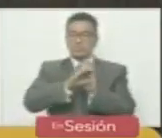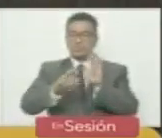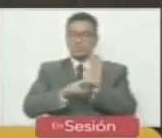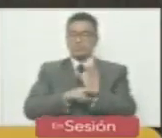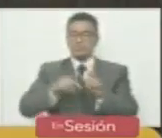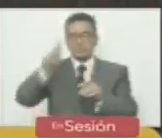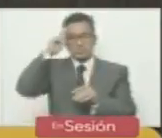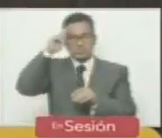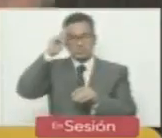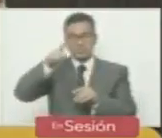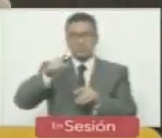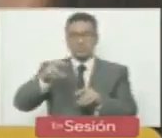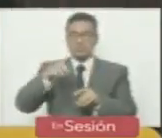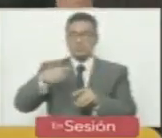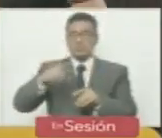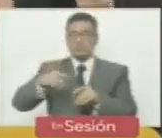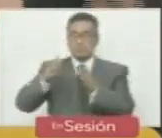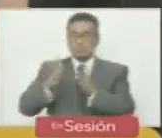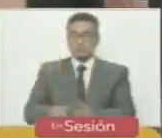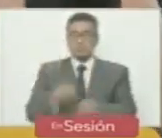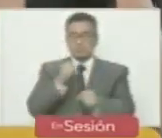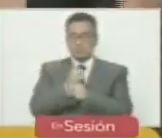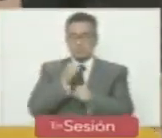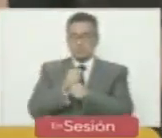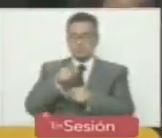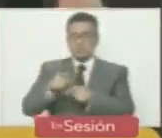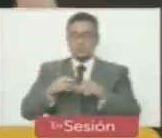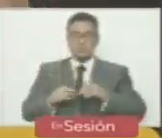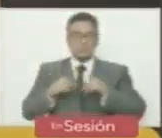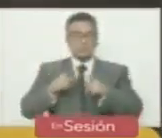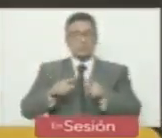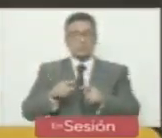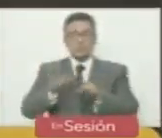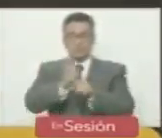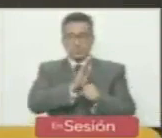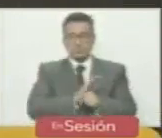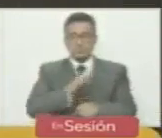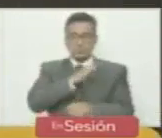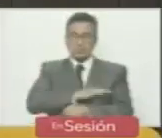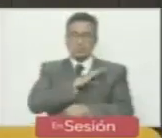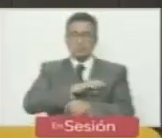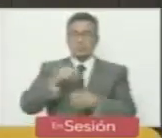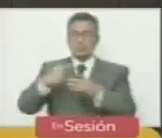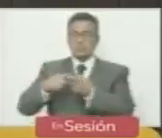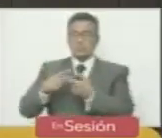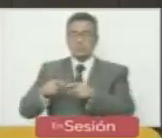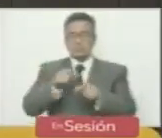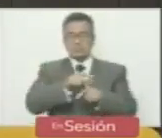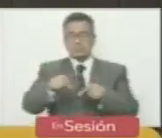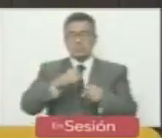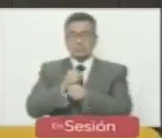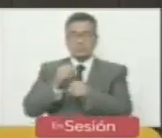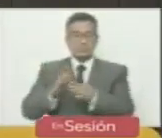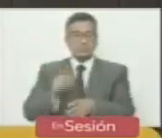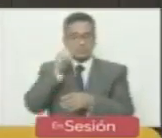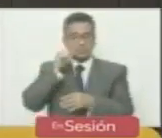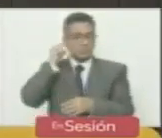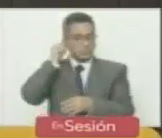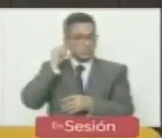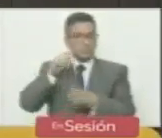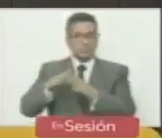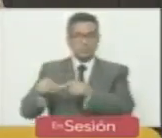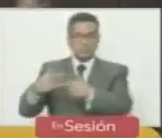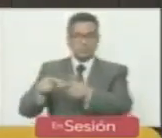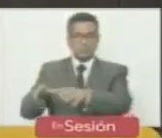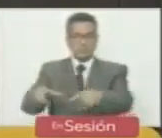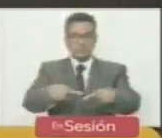que se respeten los derechos y garantías laborales, de salud, de seguridad social, de todos y todas las trabajadoras, de todos los